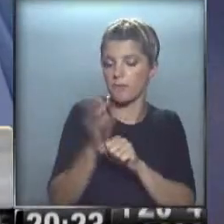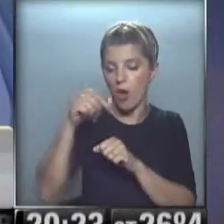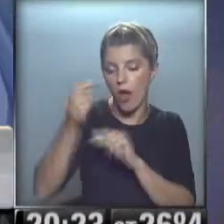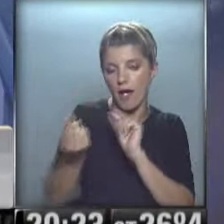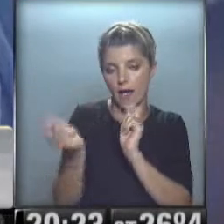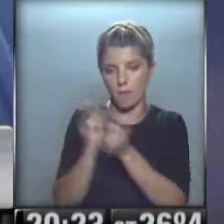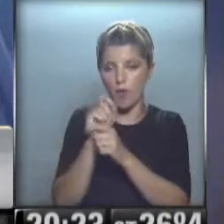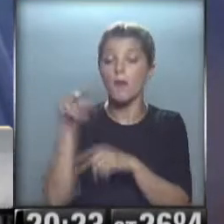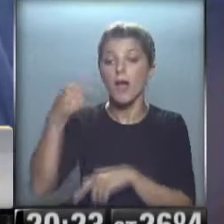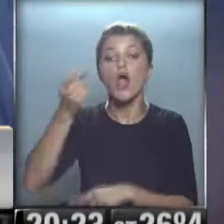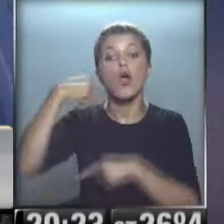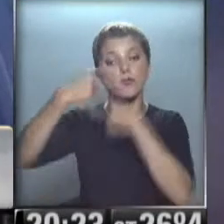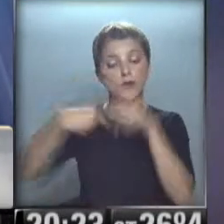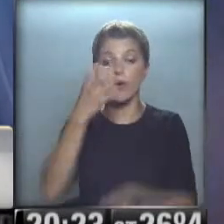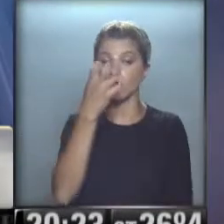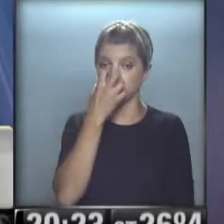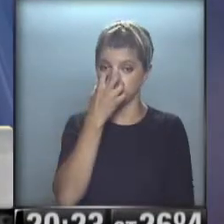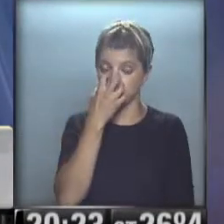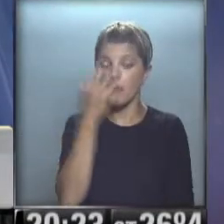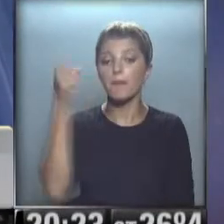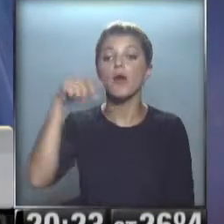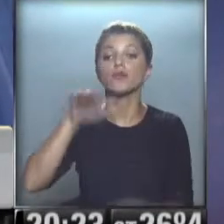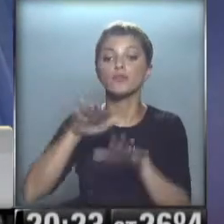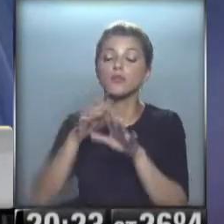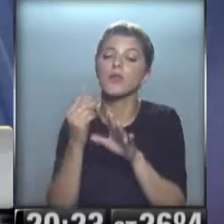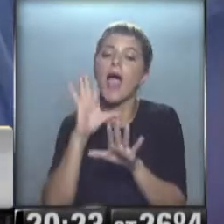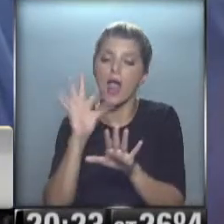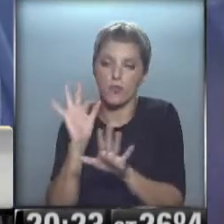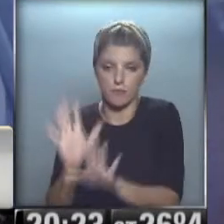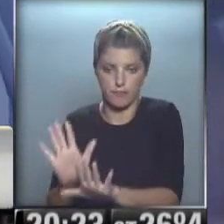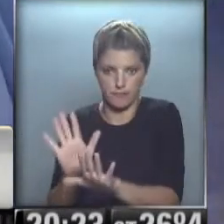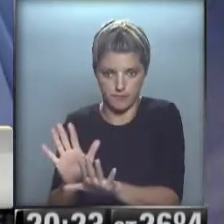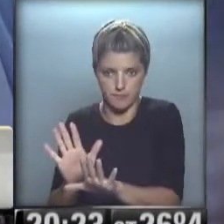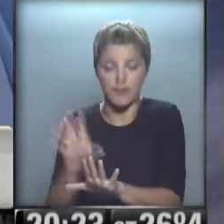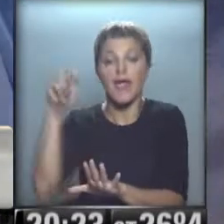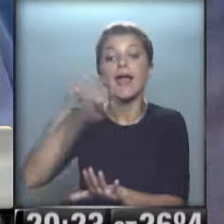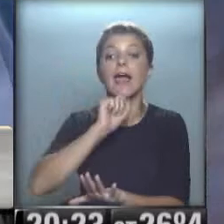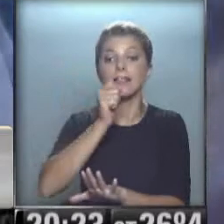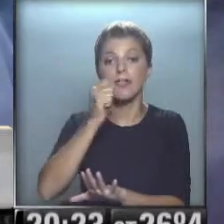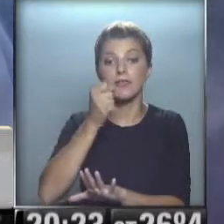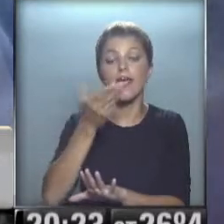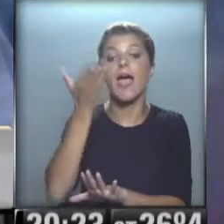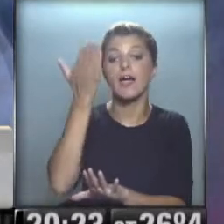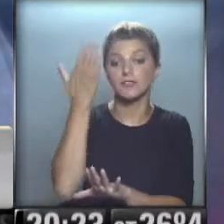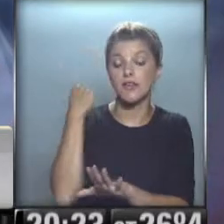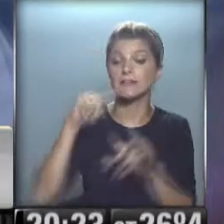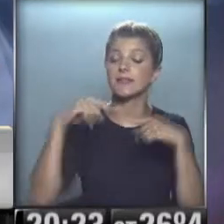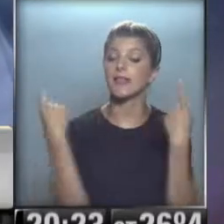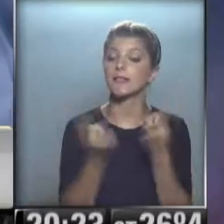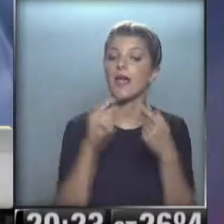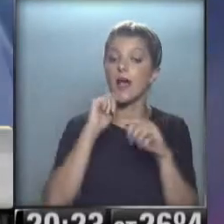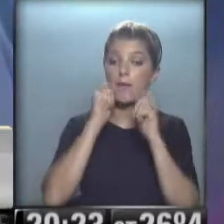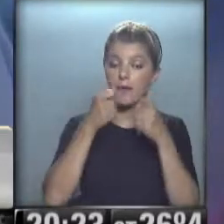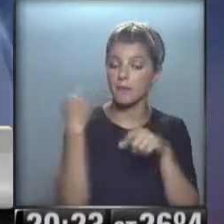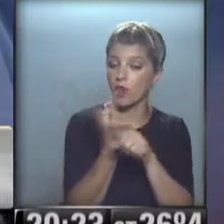Sigue sedado, pero dentro de la gravedad del cuadro ha habido una estabilidad. El artista fue internado en la unidad de terapia intensiva del Sanatorio